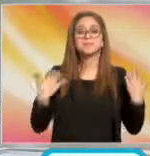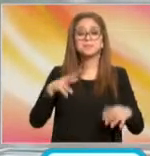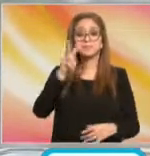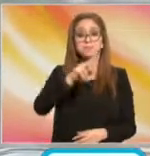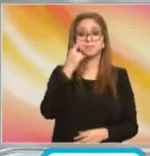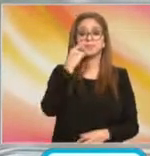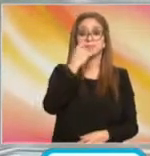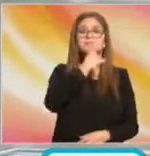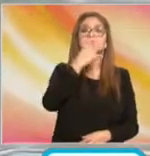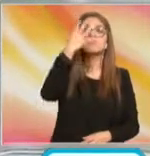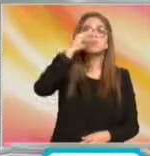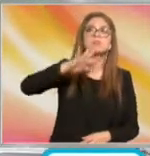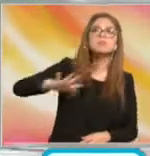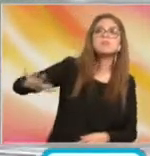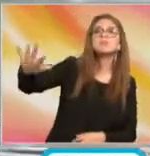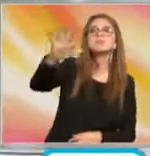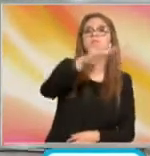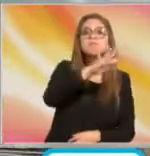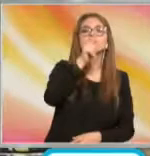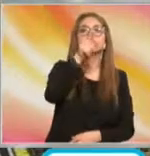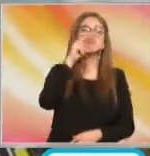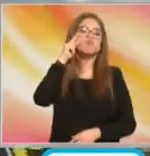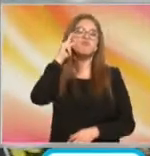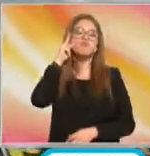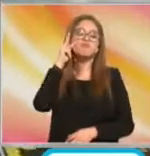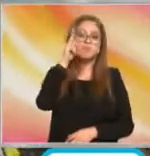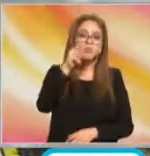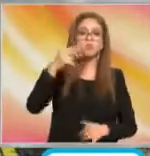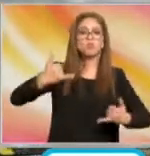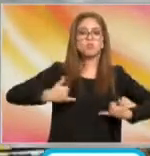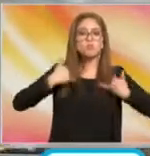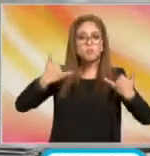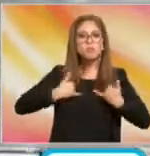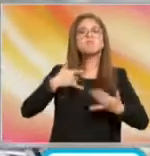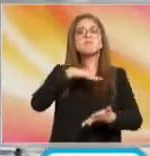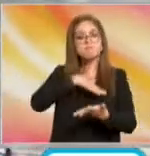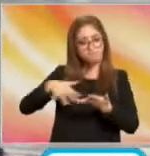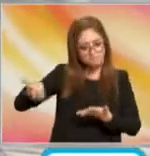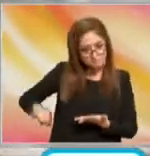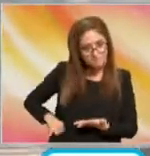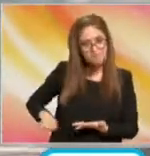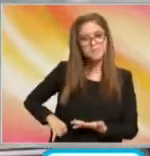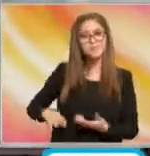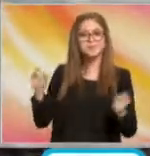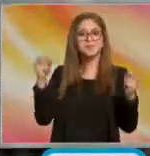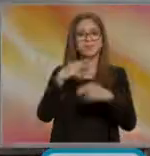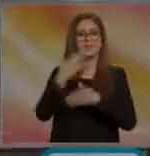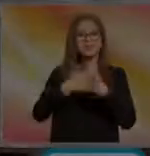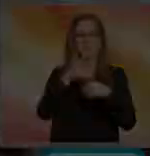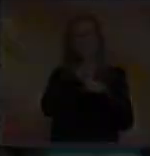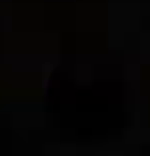ojitos pajaritos, pero qué bonito es ver que los jóvenes también leen. Ahí nos vemos, Alberto.